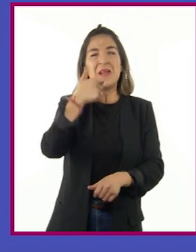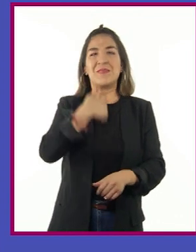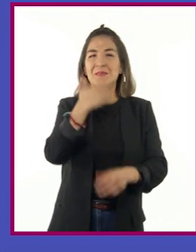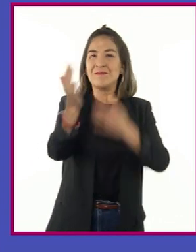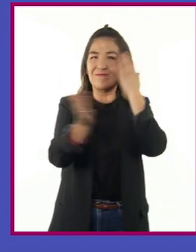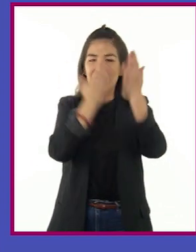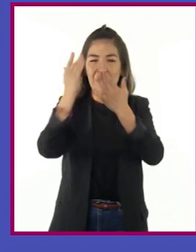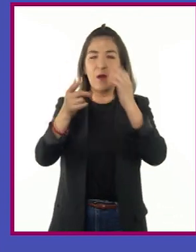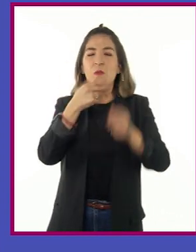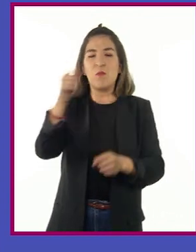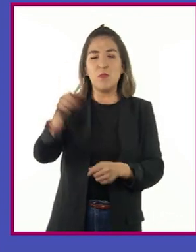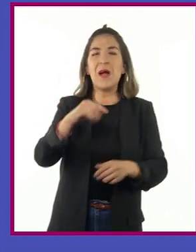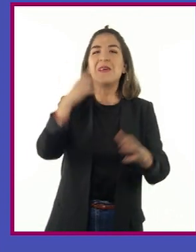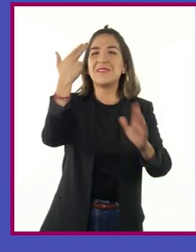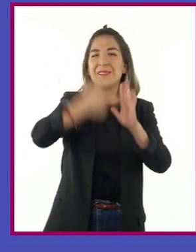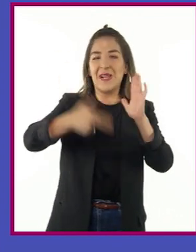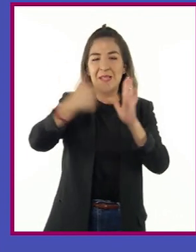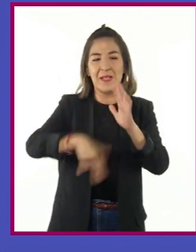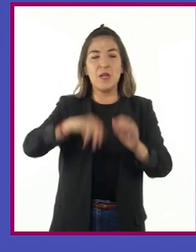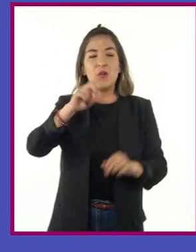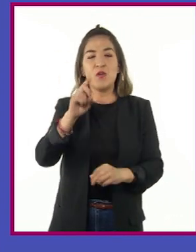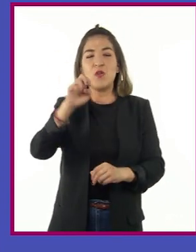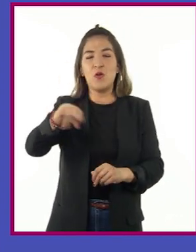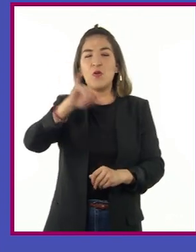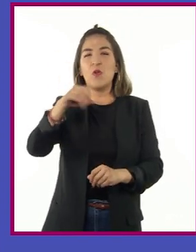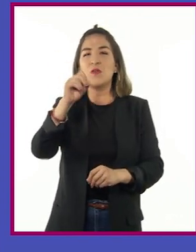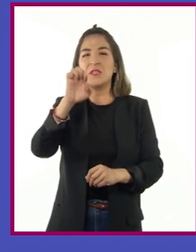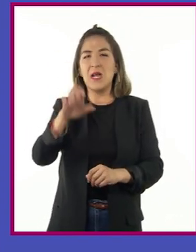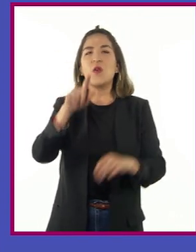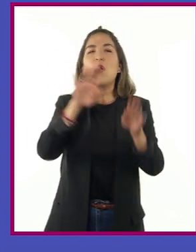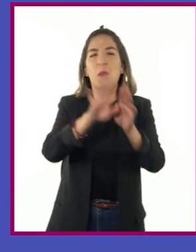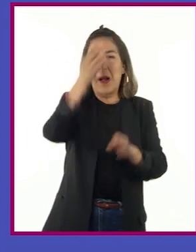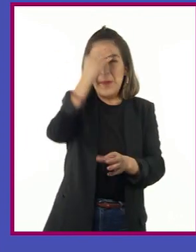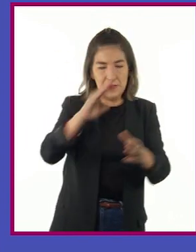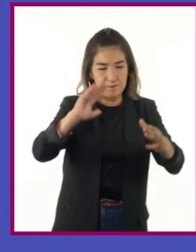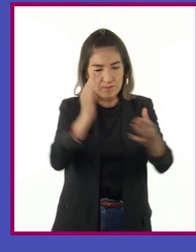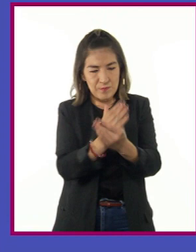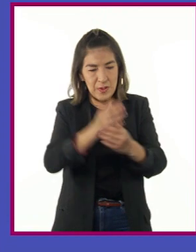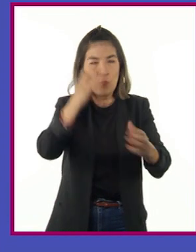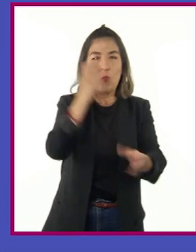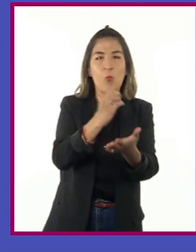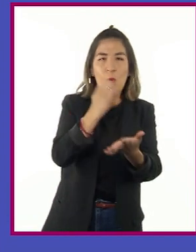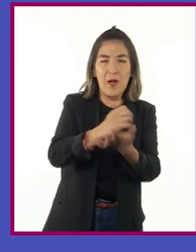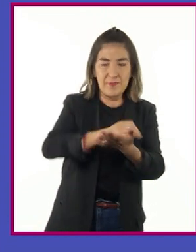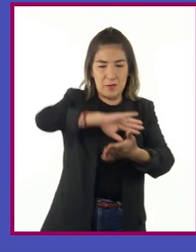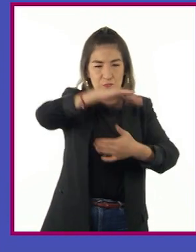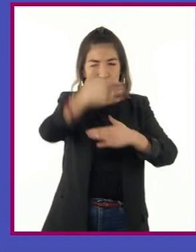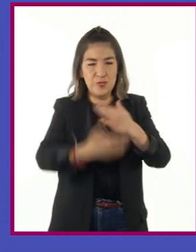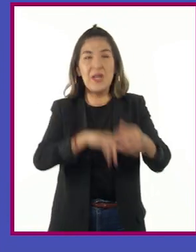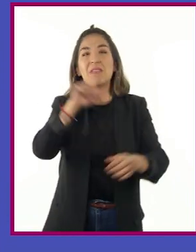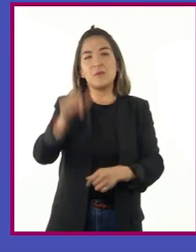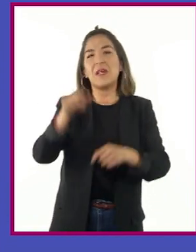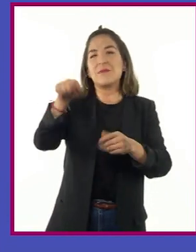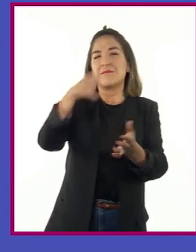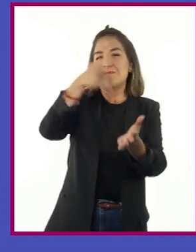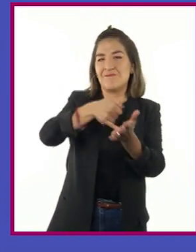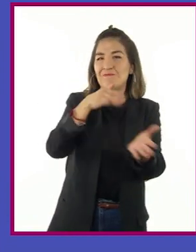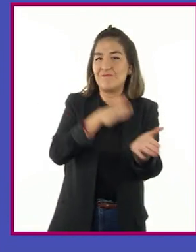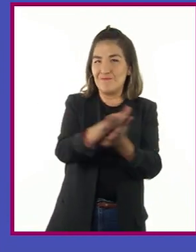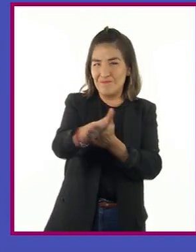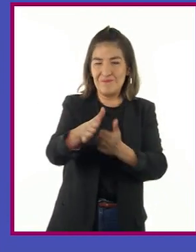don José María Silva, maestro encuadernador, y luego a la imprenta del Chepo Gutiérrez.